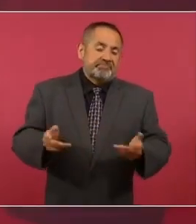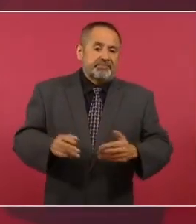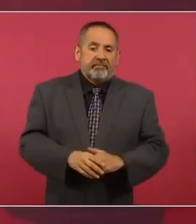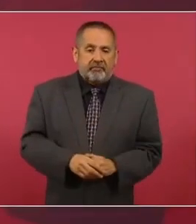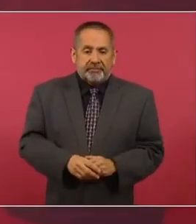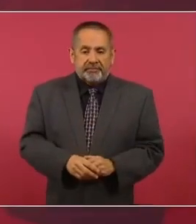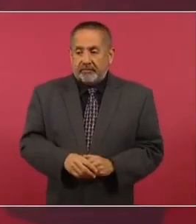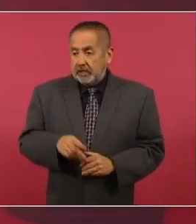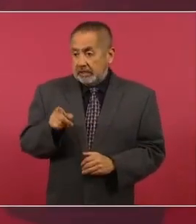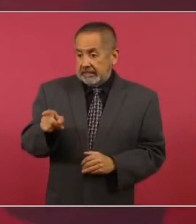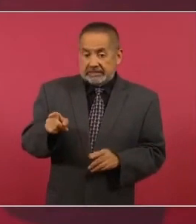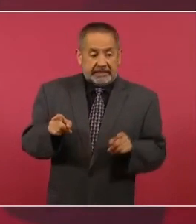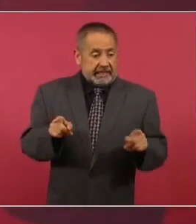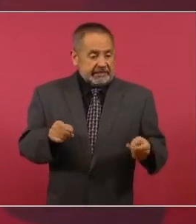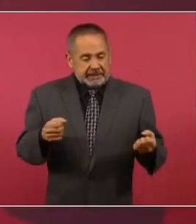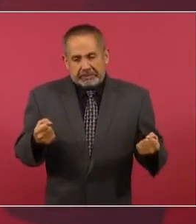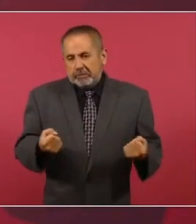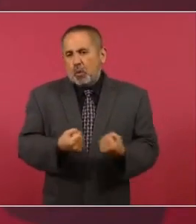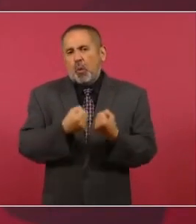Se enfrentan las bandas.